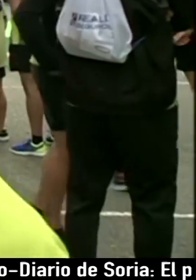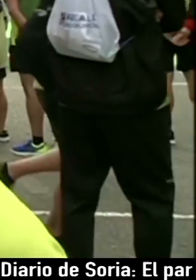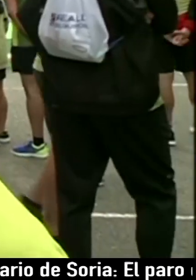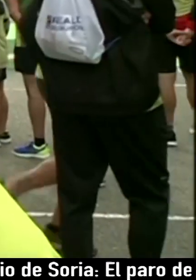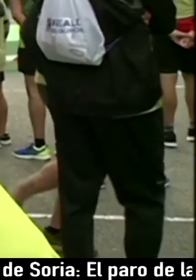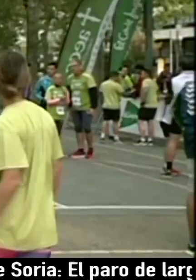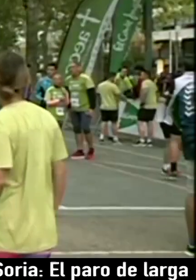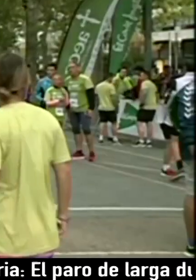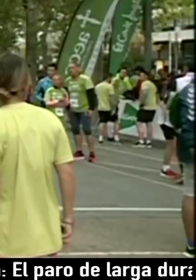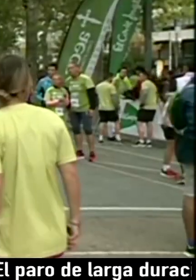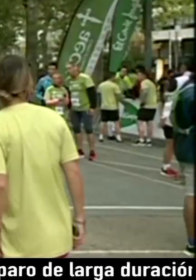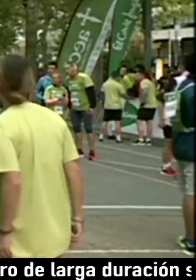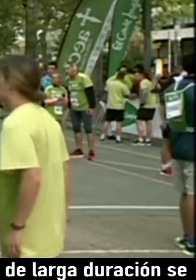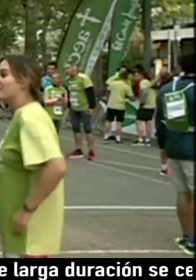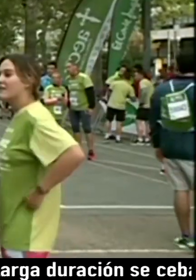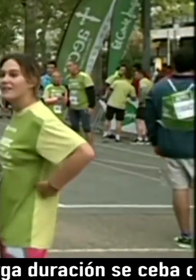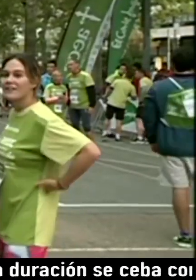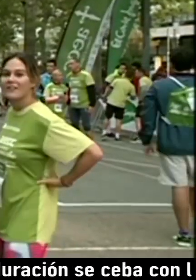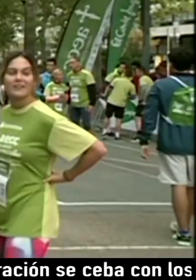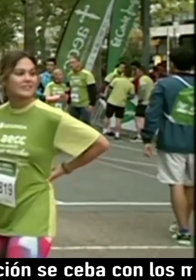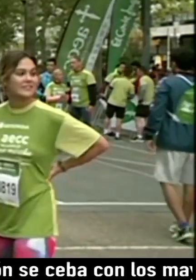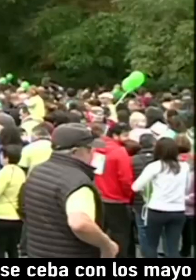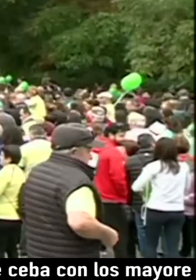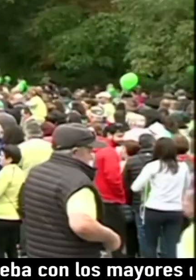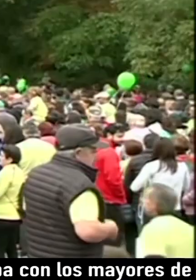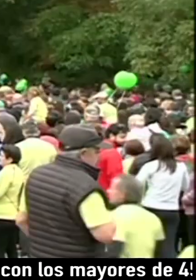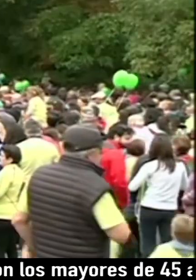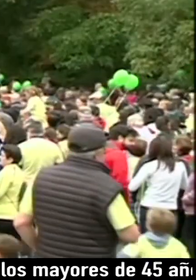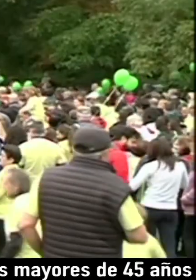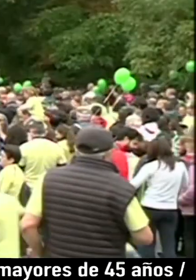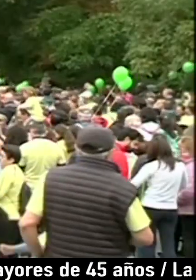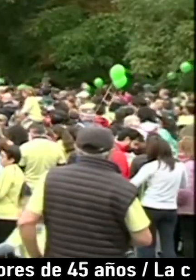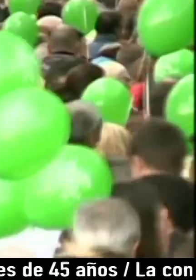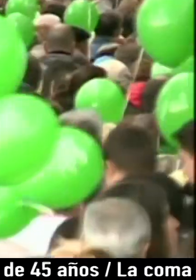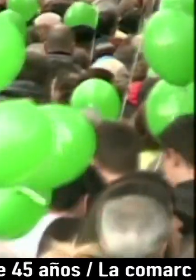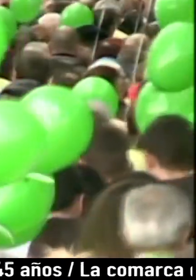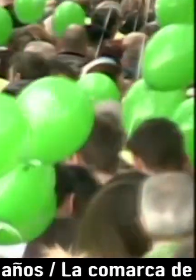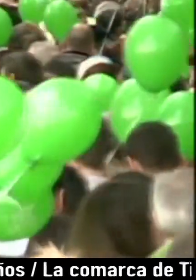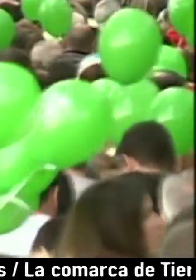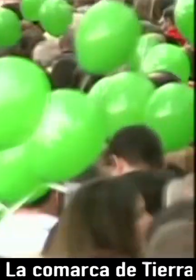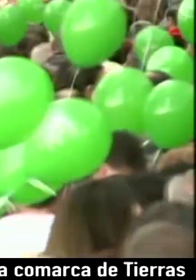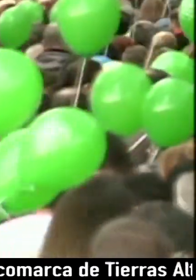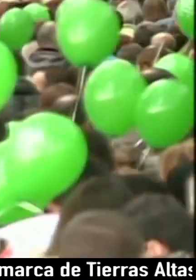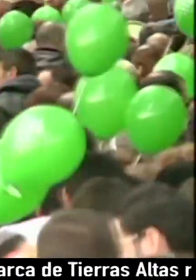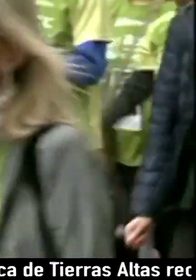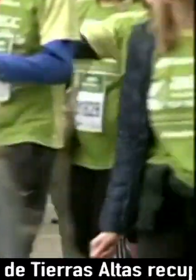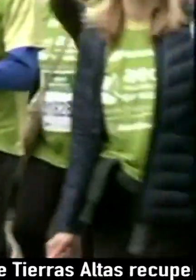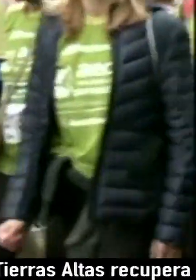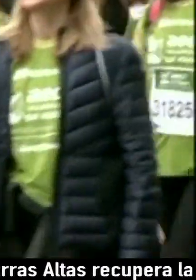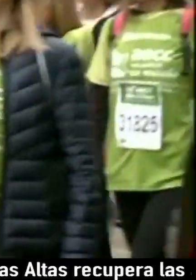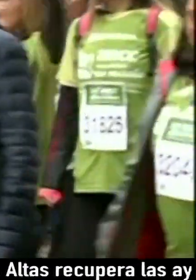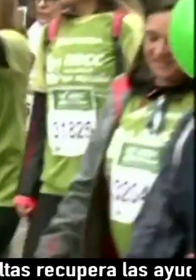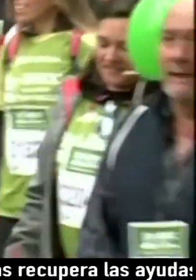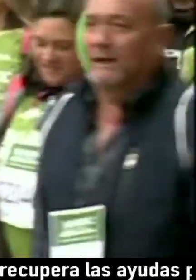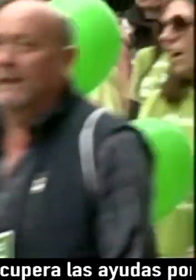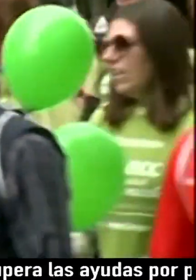todos nosotros. Ayudar a contribuir lo posible y nada, y vamos a ver qué tal. Porque de eso se trata, de poner nuestro granito de arena en una causa más